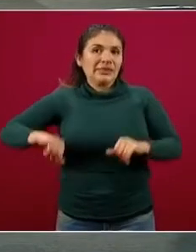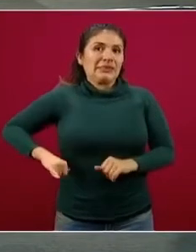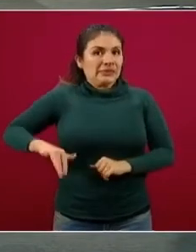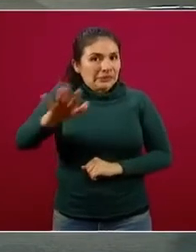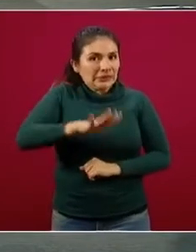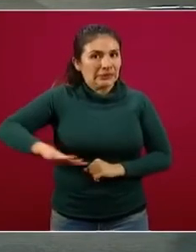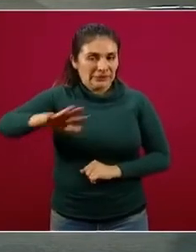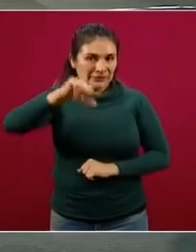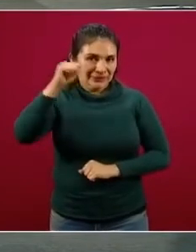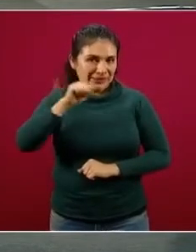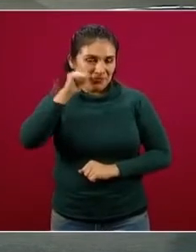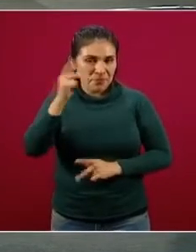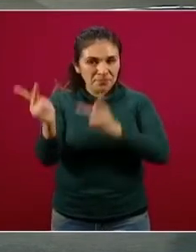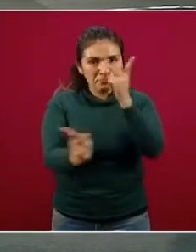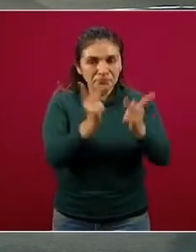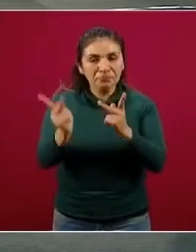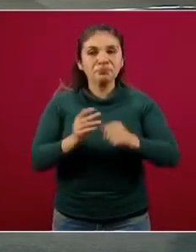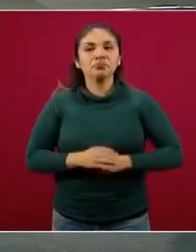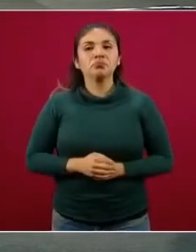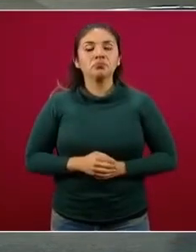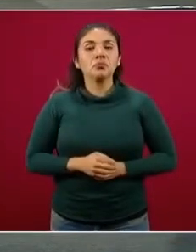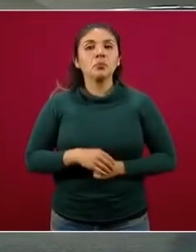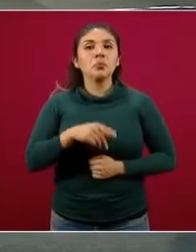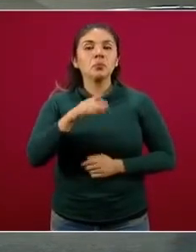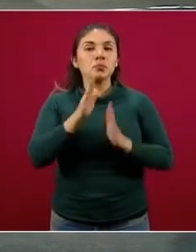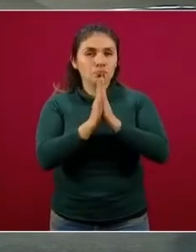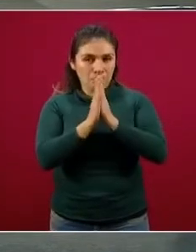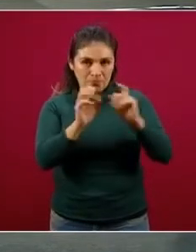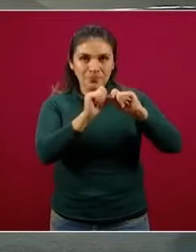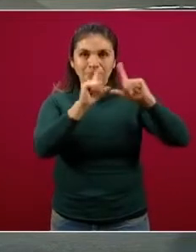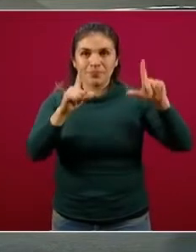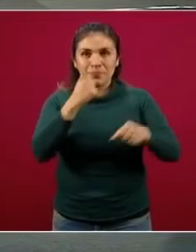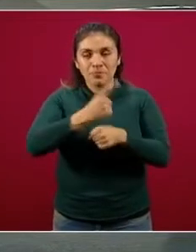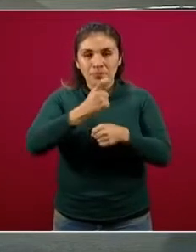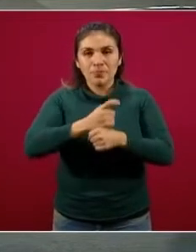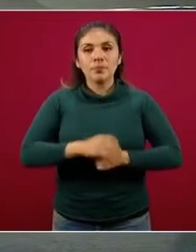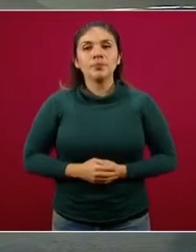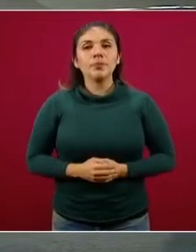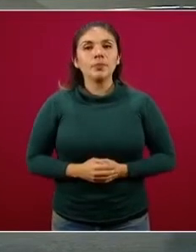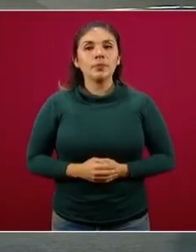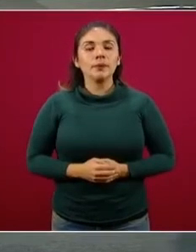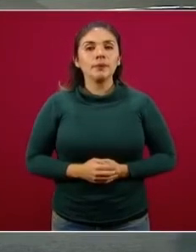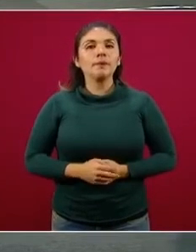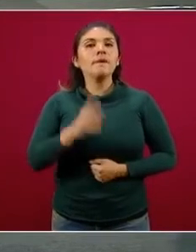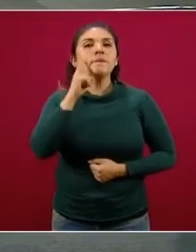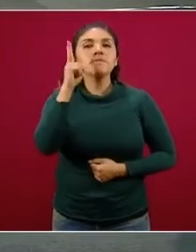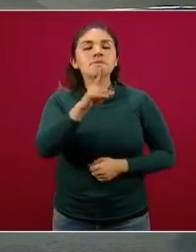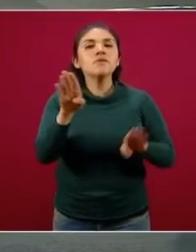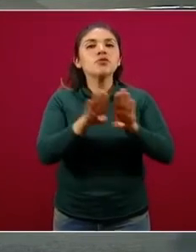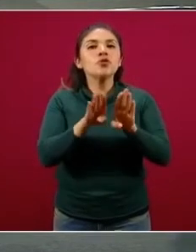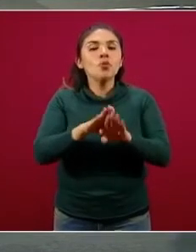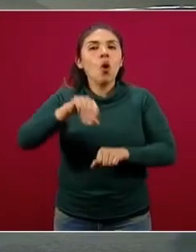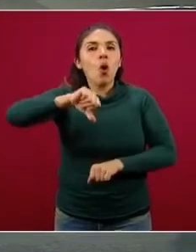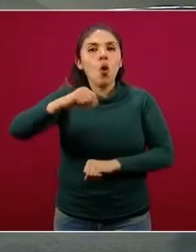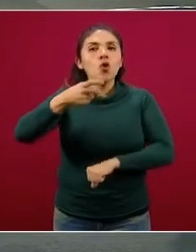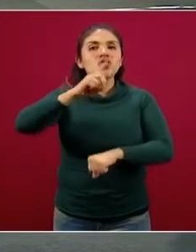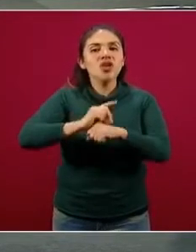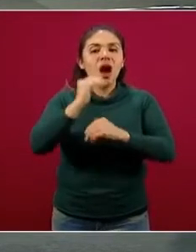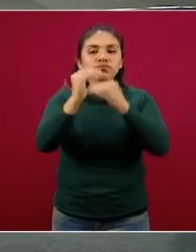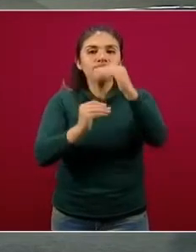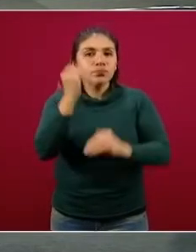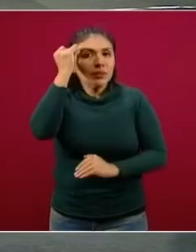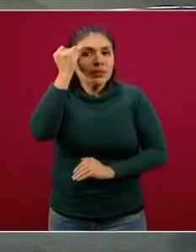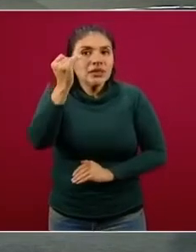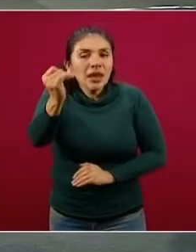esta conferencia. Si nos ayudan con la primera diapositiva, nuestro marco siempre de cómo estamos avanzando en el